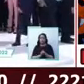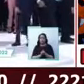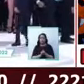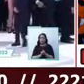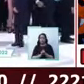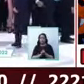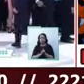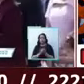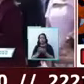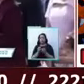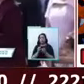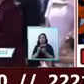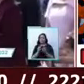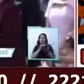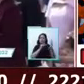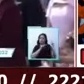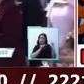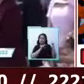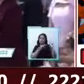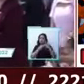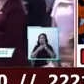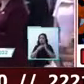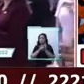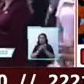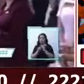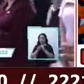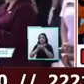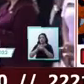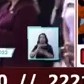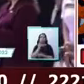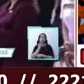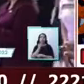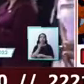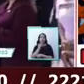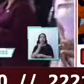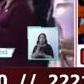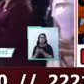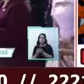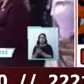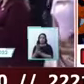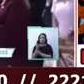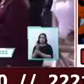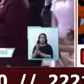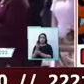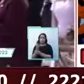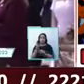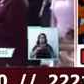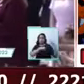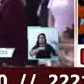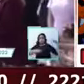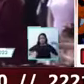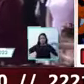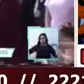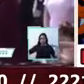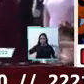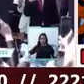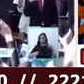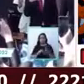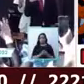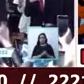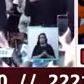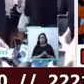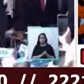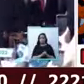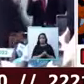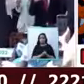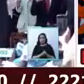centro del mar, que lo coman los tiburones. Buenas Fíjese tardes. Fíjese que si son los cachurecos, que son cínicos, y no se han